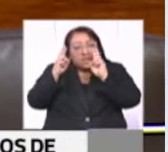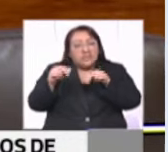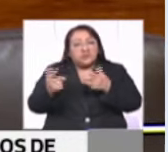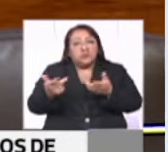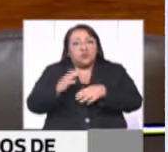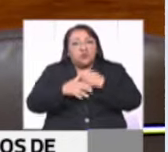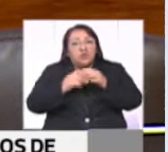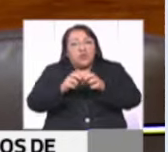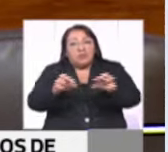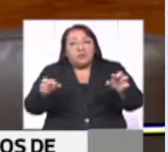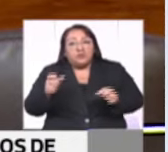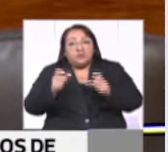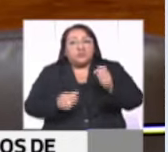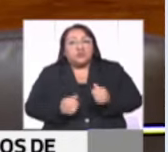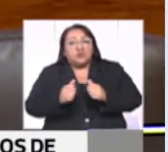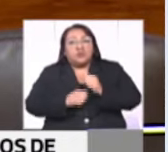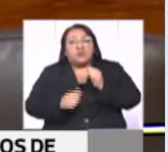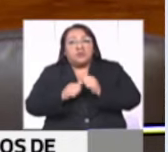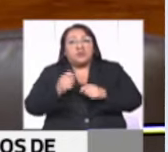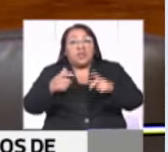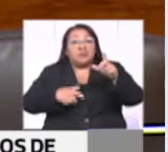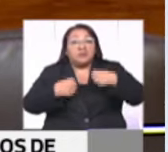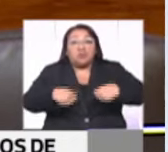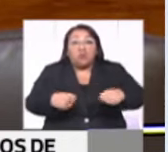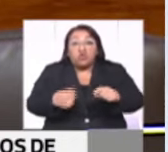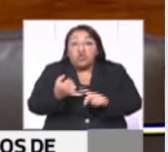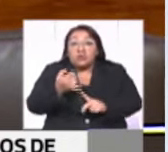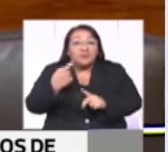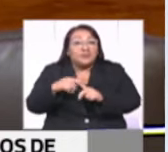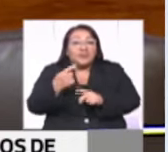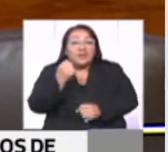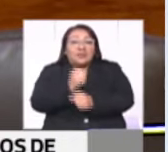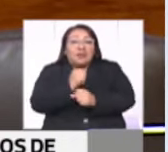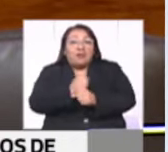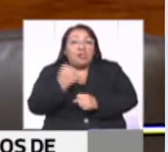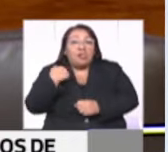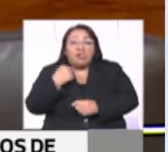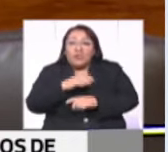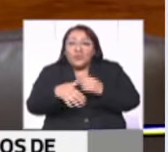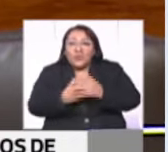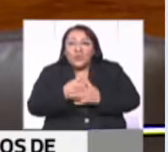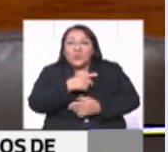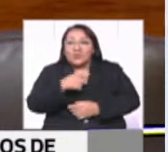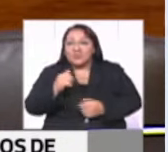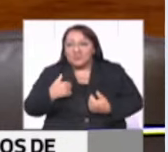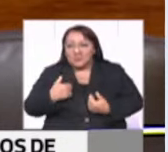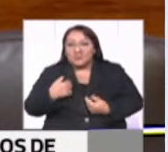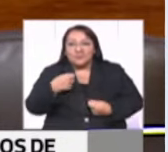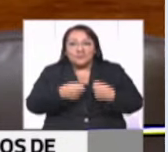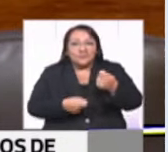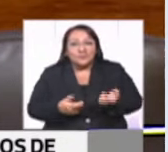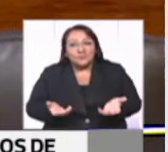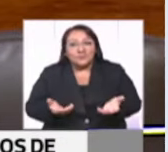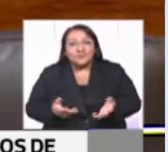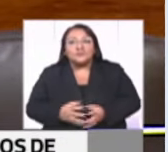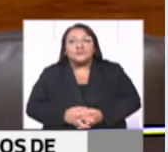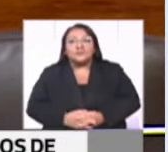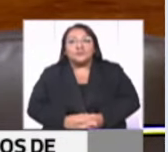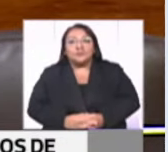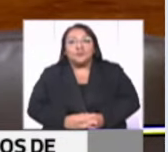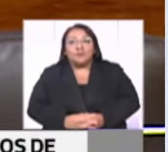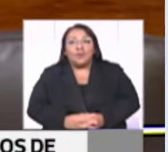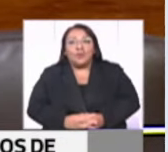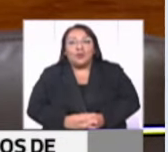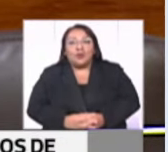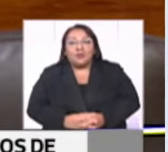la población, por los hermanos mototaxistas, taxistas, obreros, que son los que mueren, ¿no?, sin